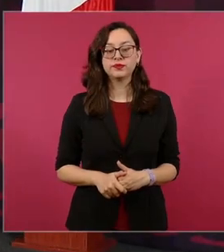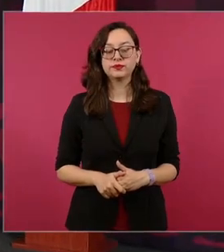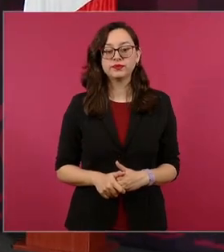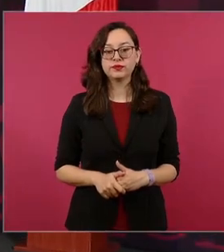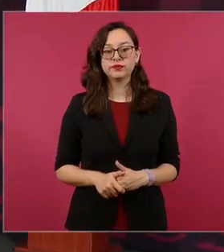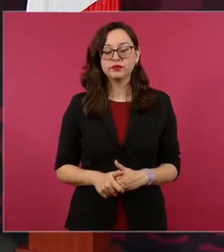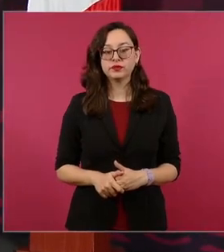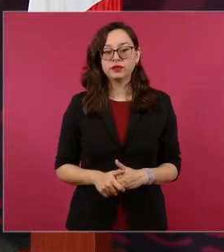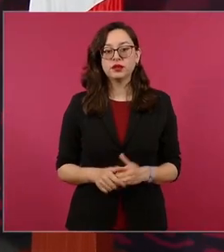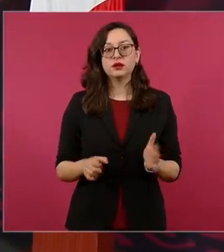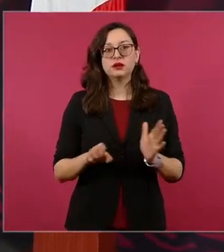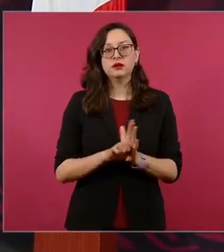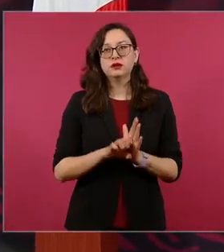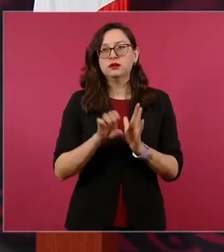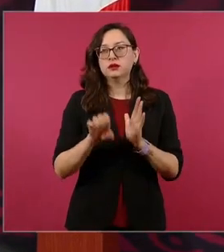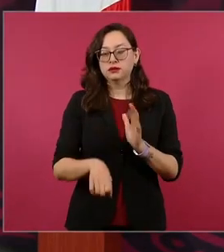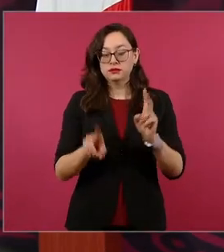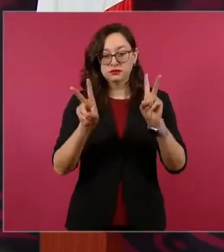en materia de salud,